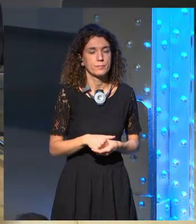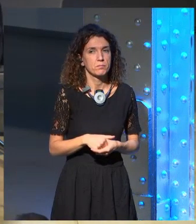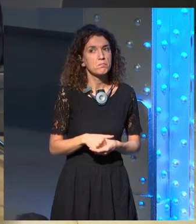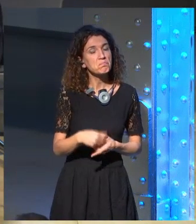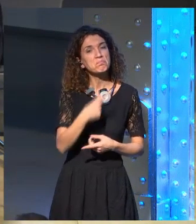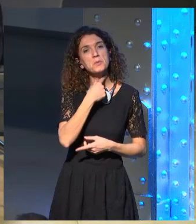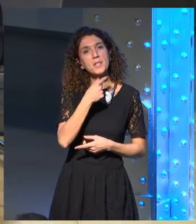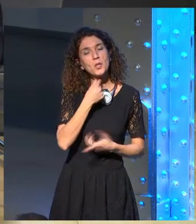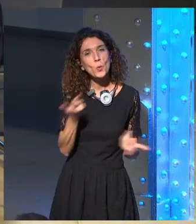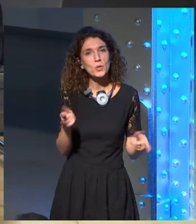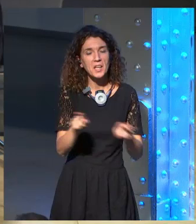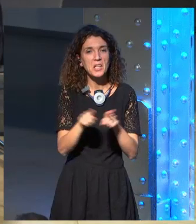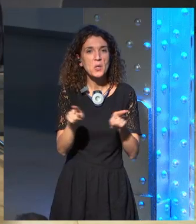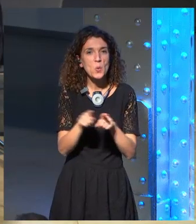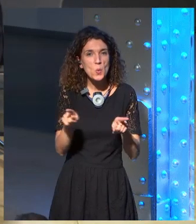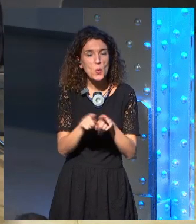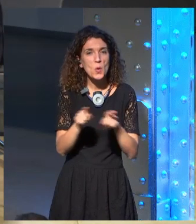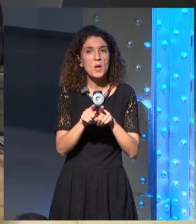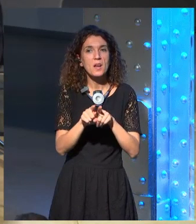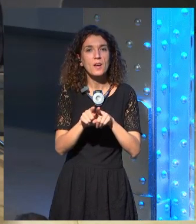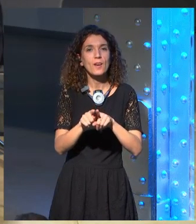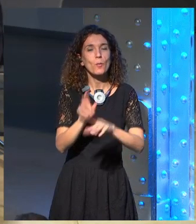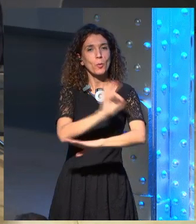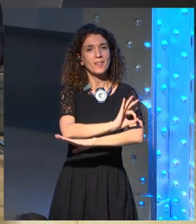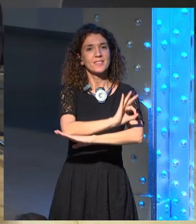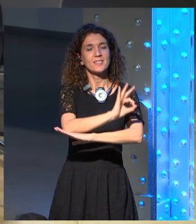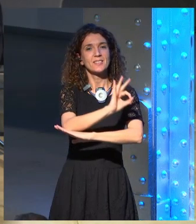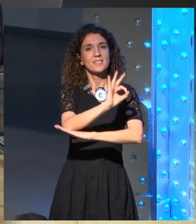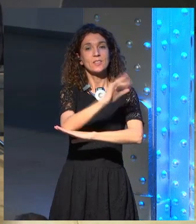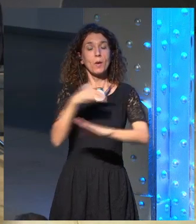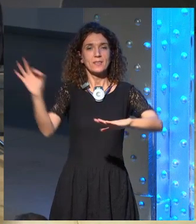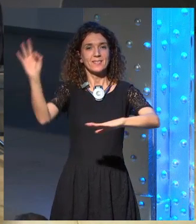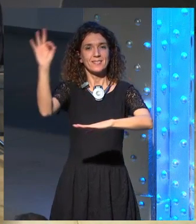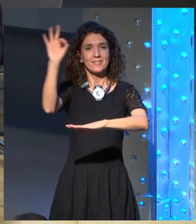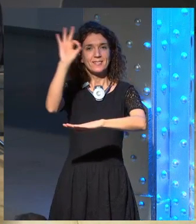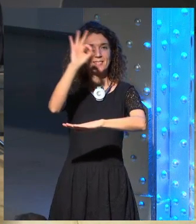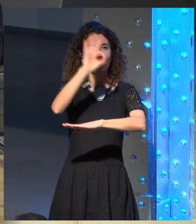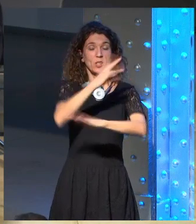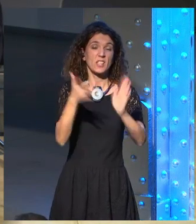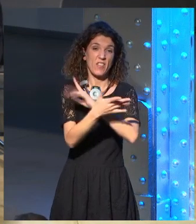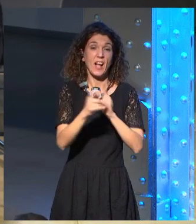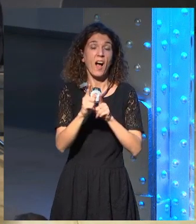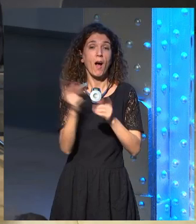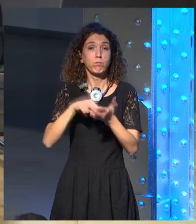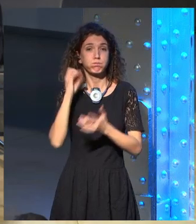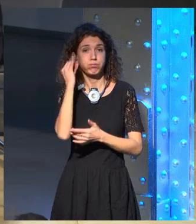Sí, me gusta las puestas, me gustan más las puestas de sol que los amaneceres, porque no hay que madrugar.